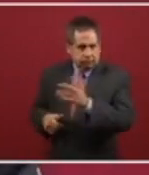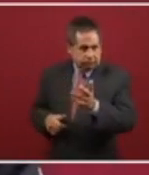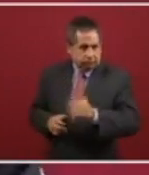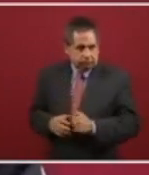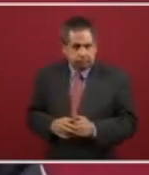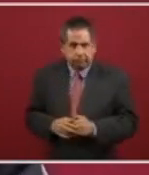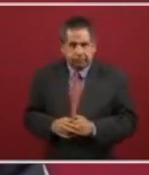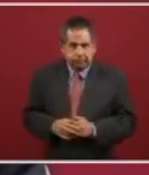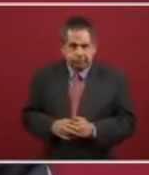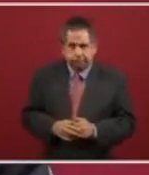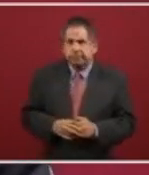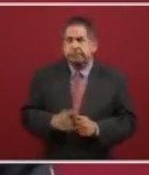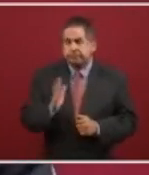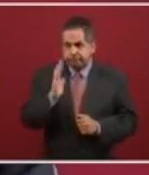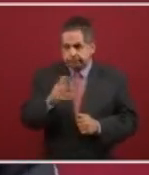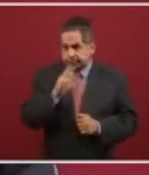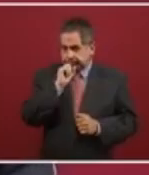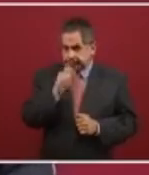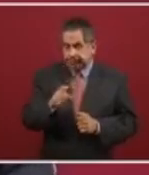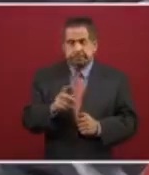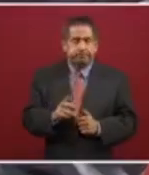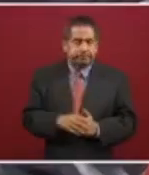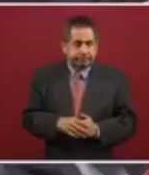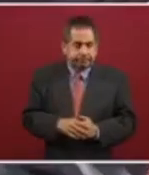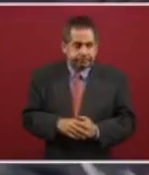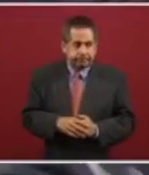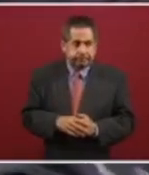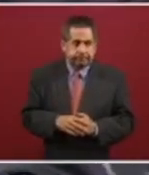y se están